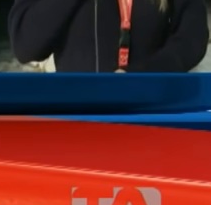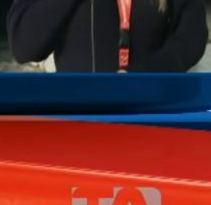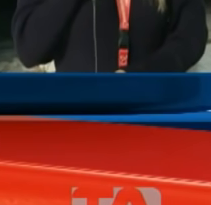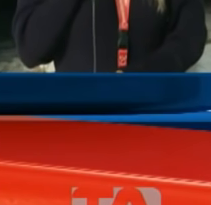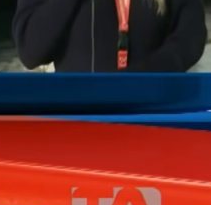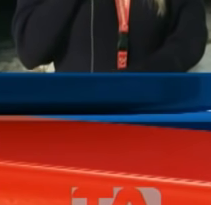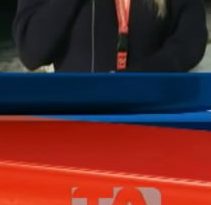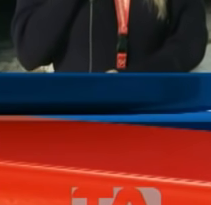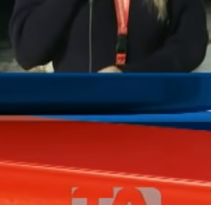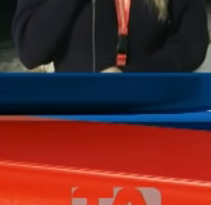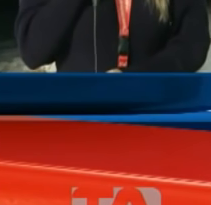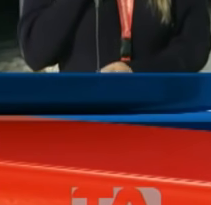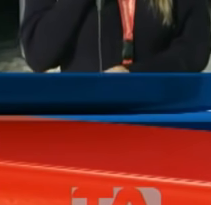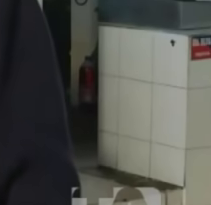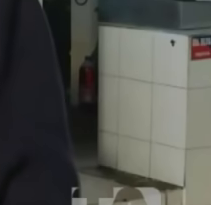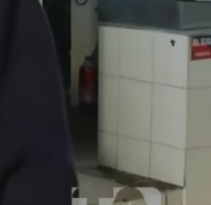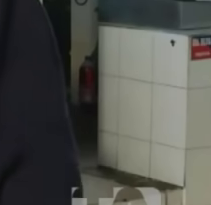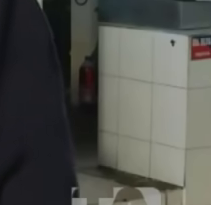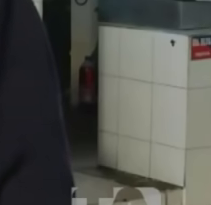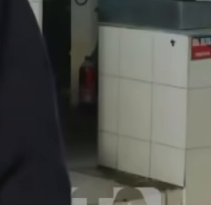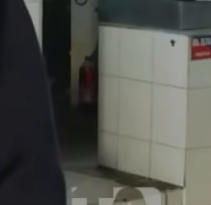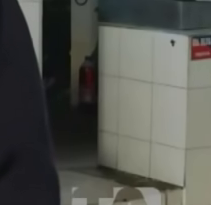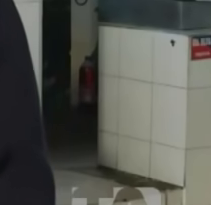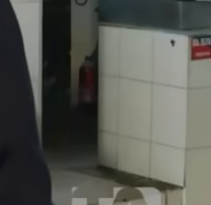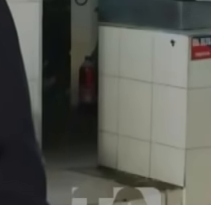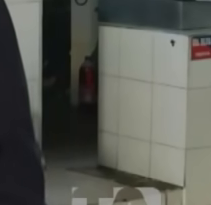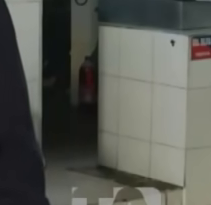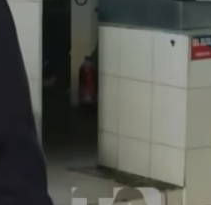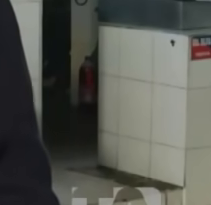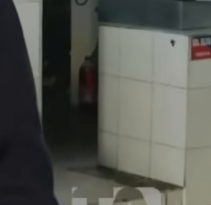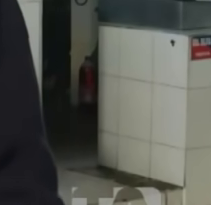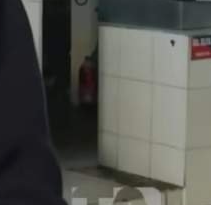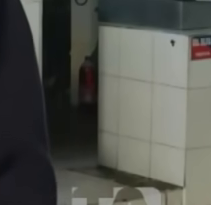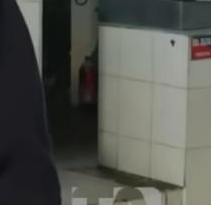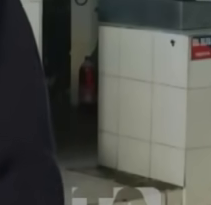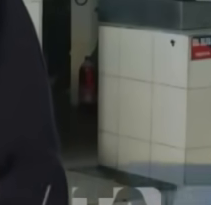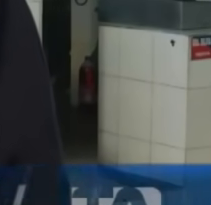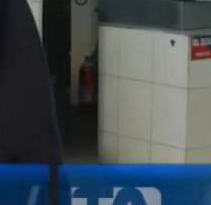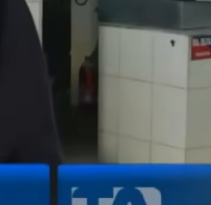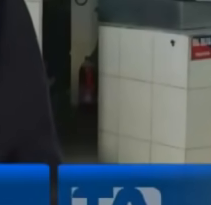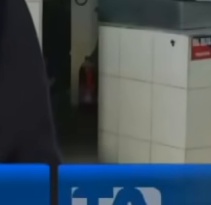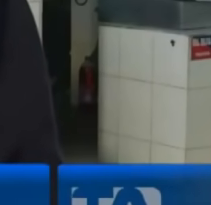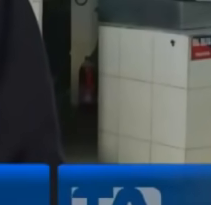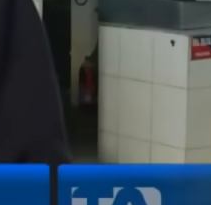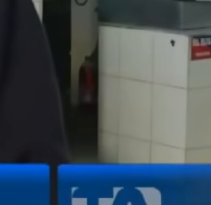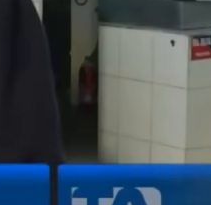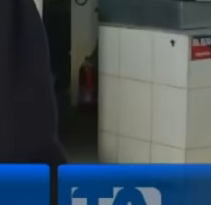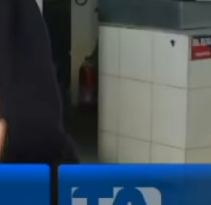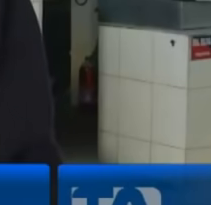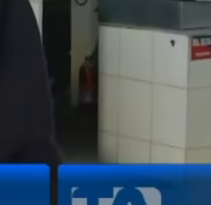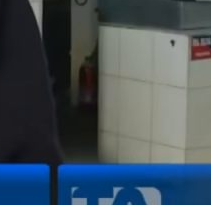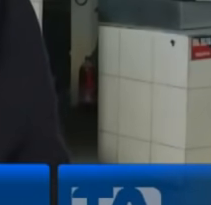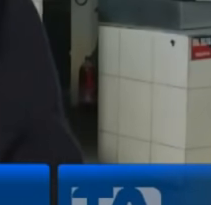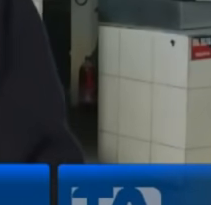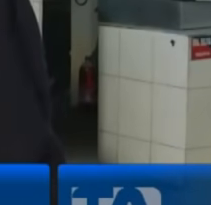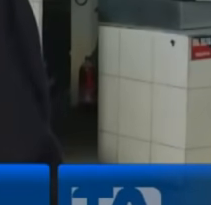Hola Helen, mis amigos televidentes, buenos días. Nosotros nos hemos trasladado hasta el mercado municipal de la Rumiñahui,